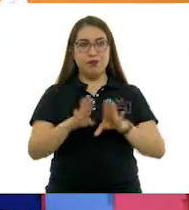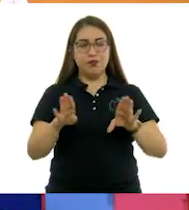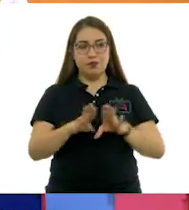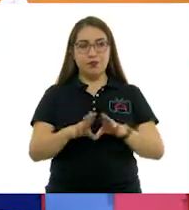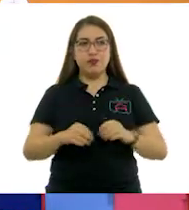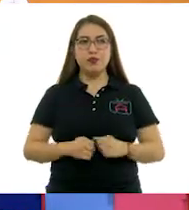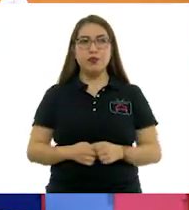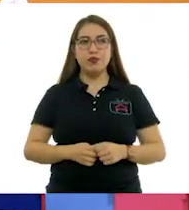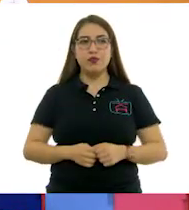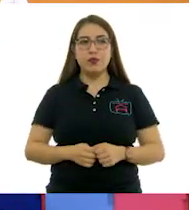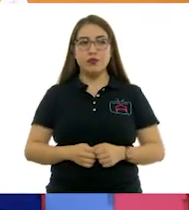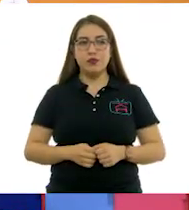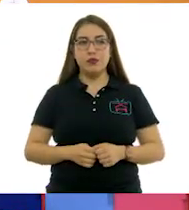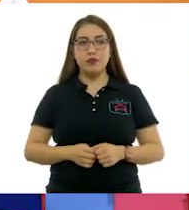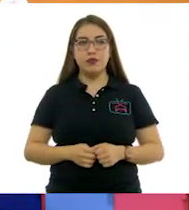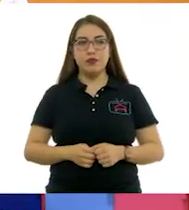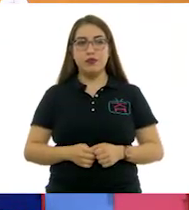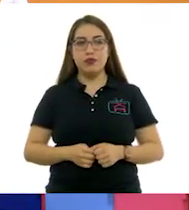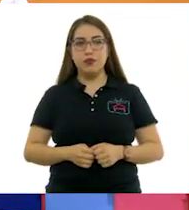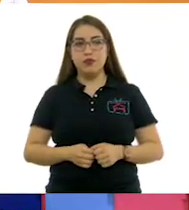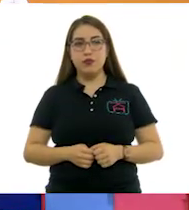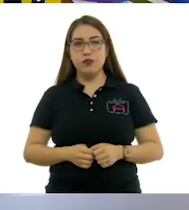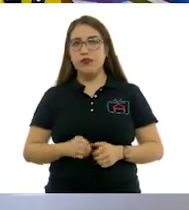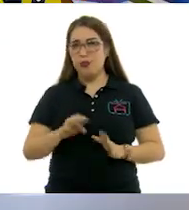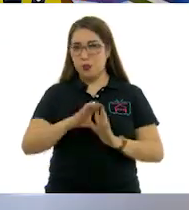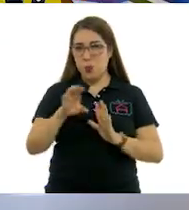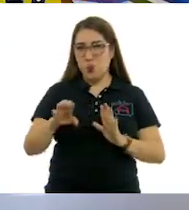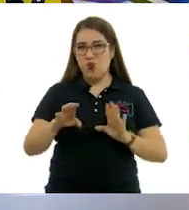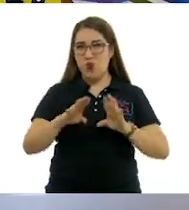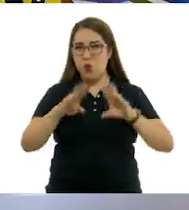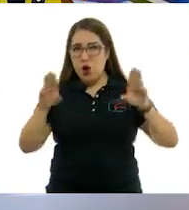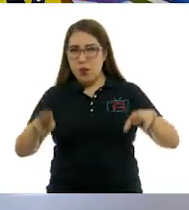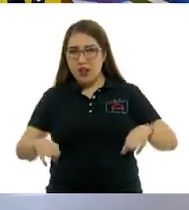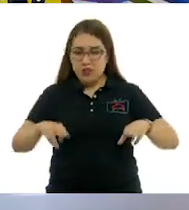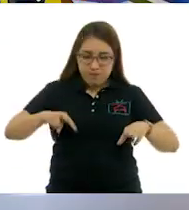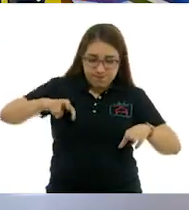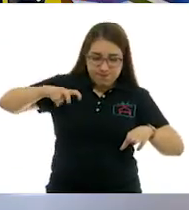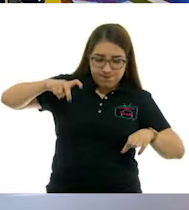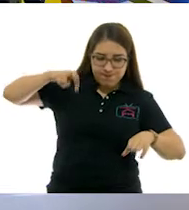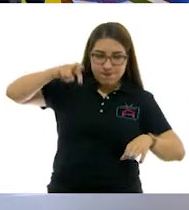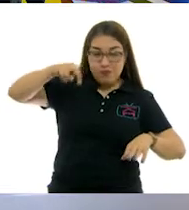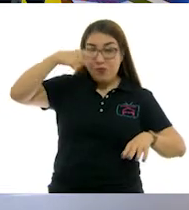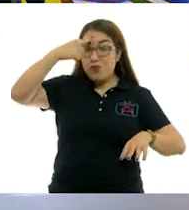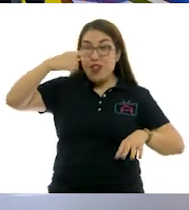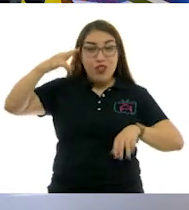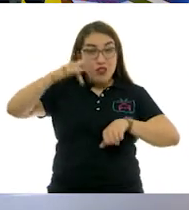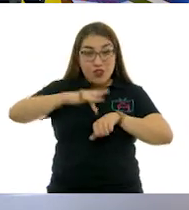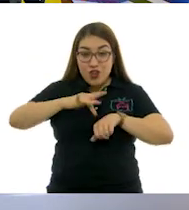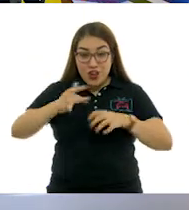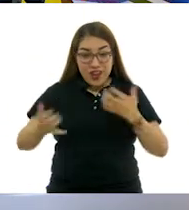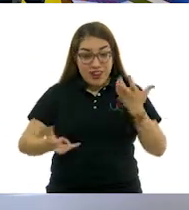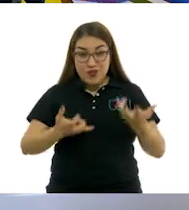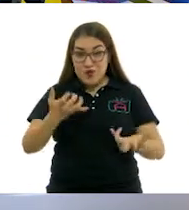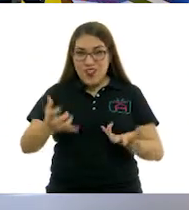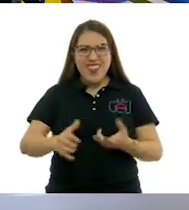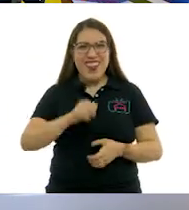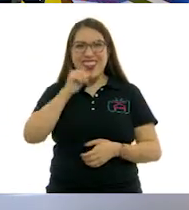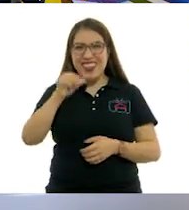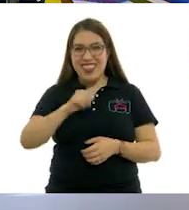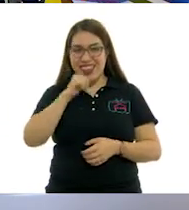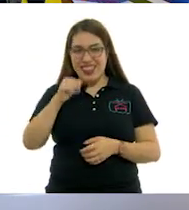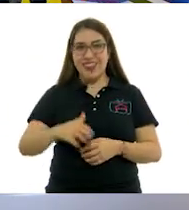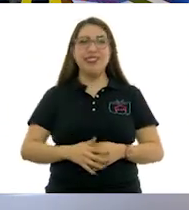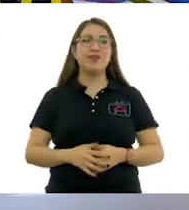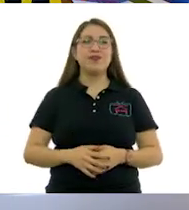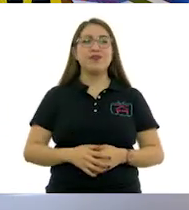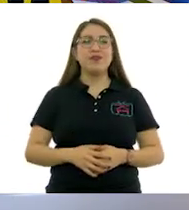había que subirse a algunos muebles que nos dejaban mis papás para evitar tocar el piso. El que tocaba el piso perdía, se quemaba.